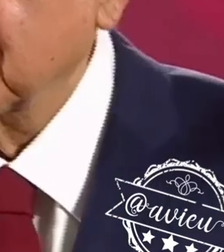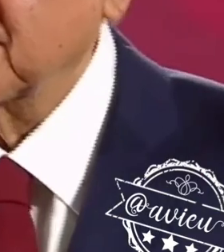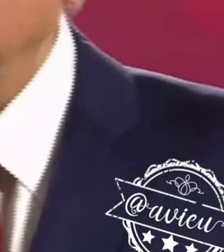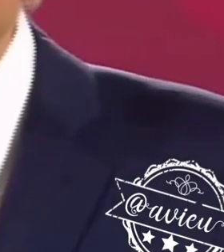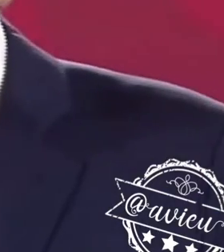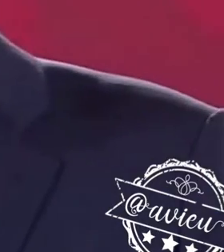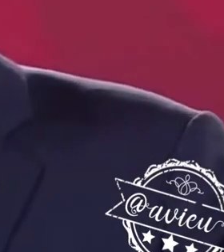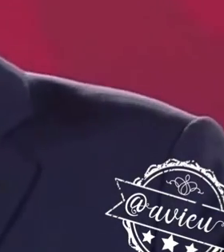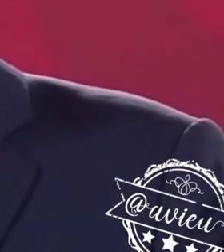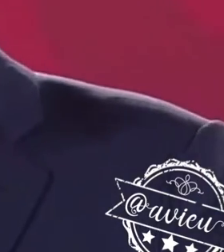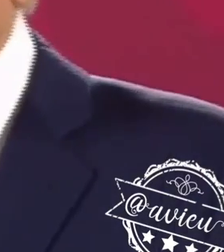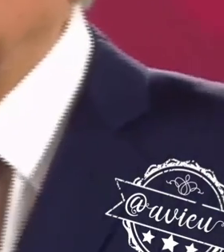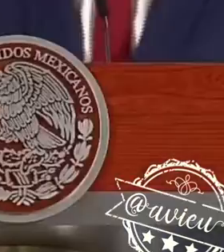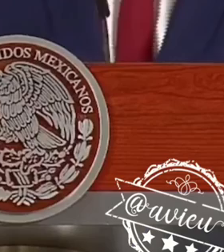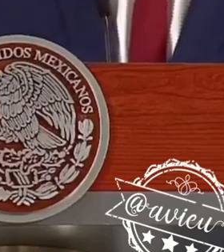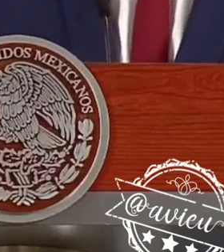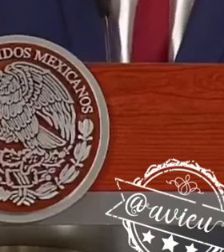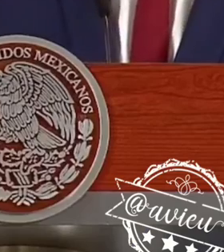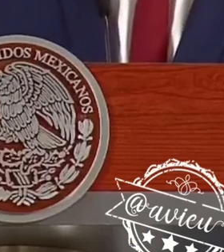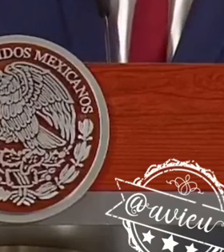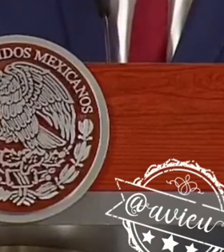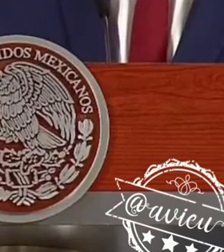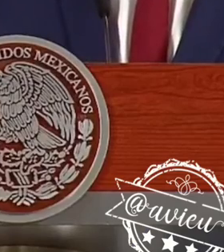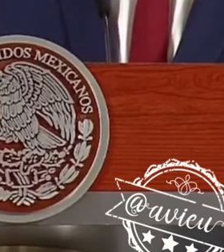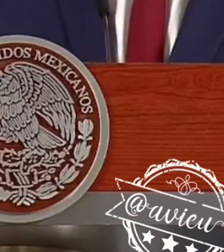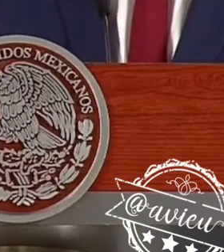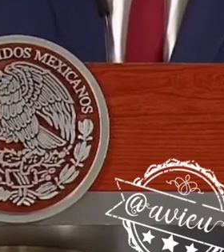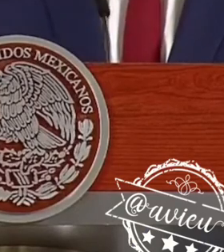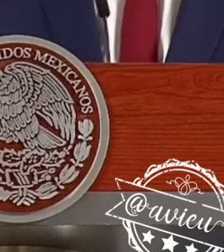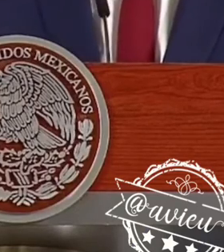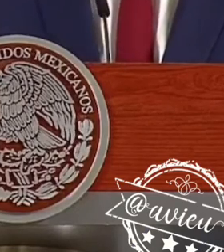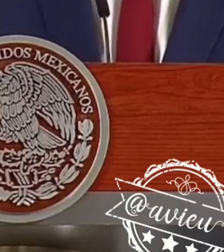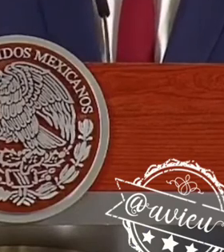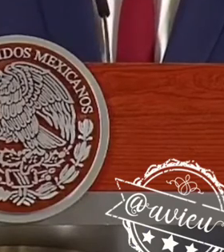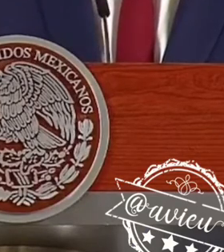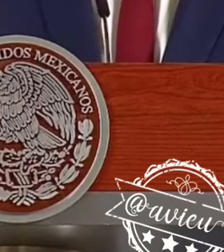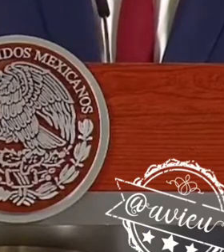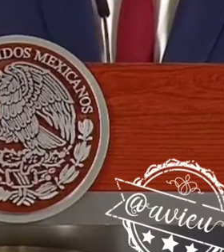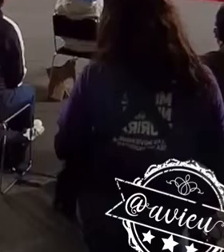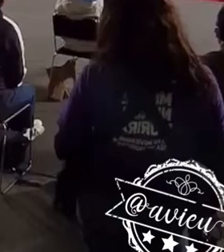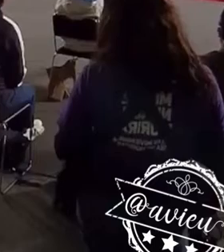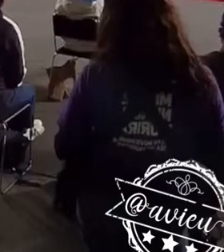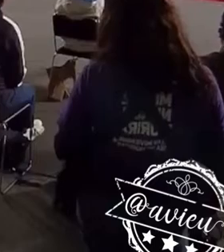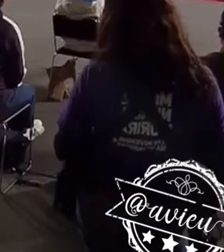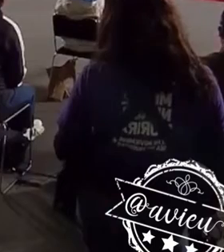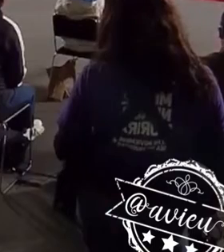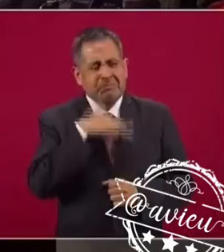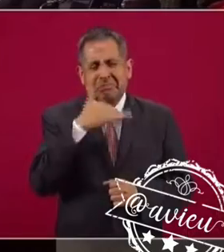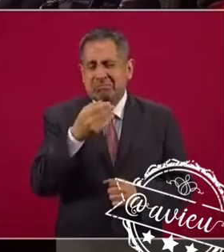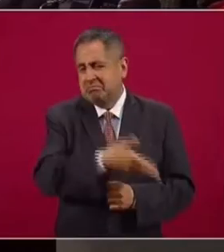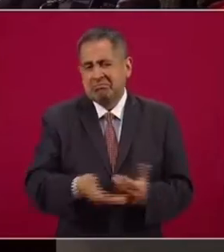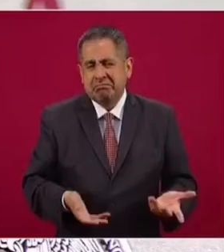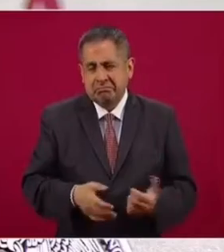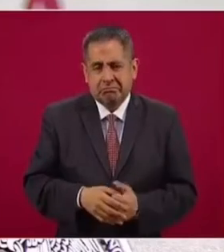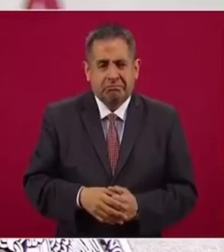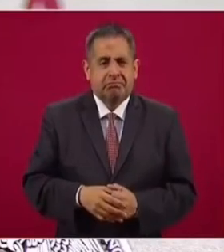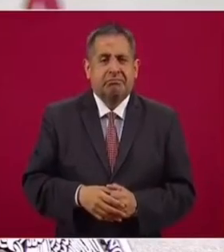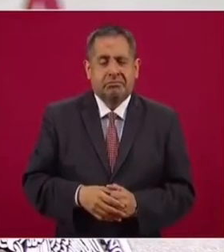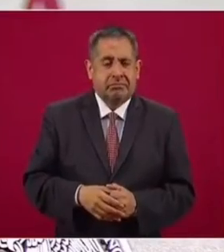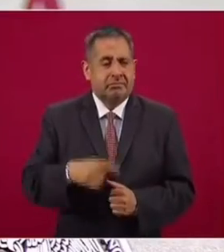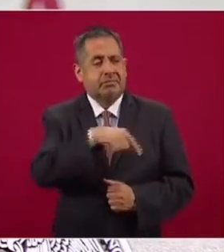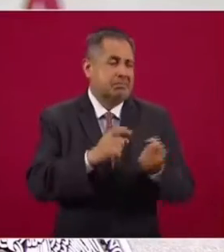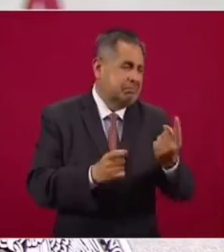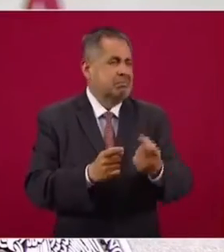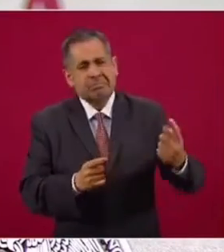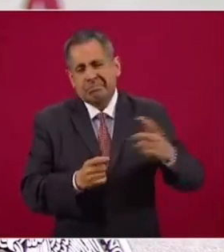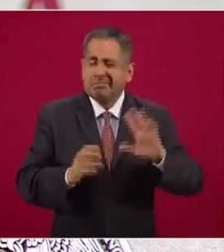conservadores, por antonomasia, son machistas. Son autoritarios. Son hipócritas, son corruptos. Apúntele bien. Pueden